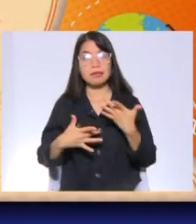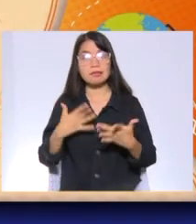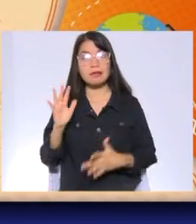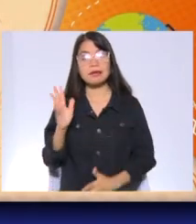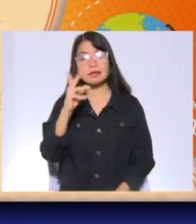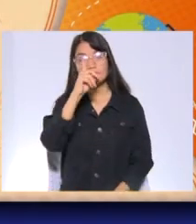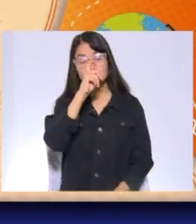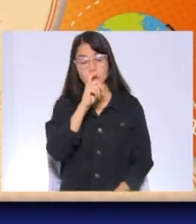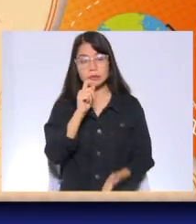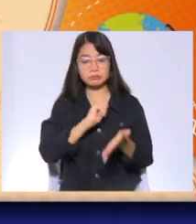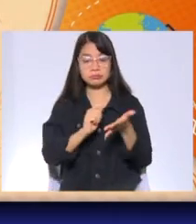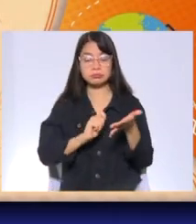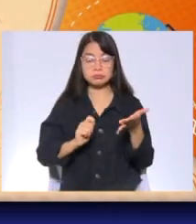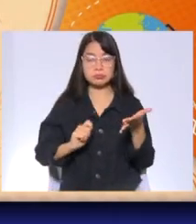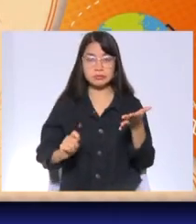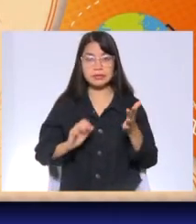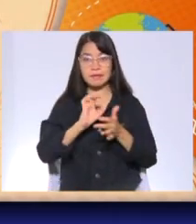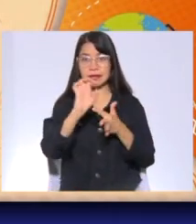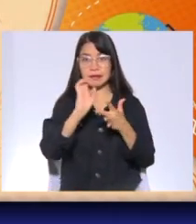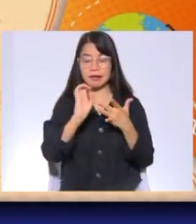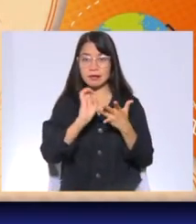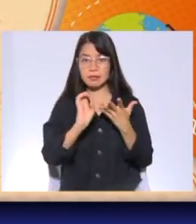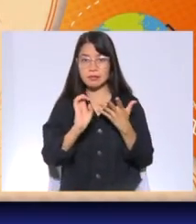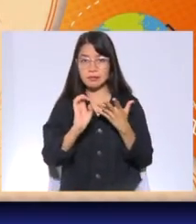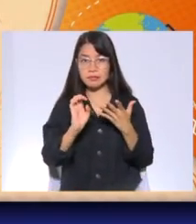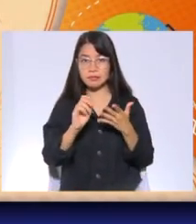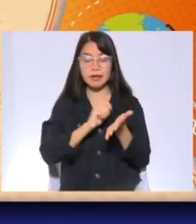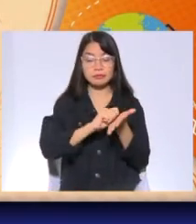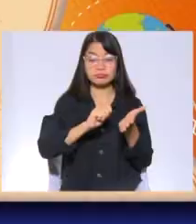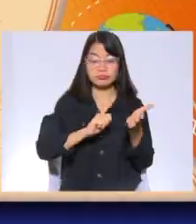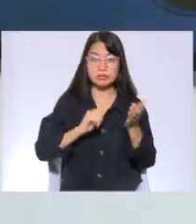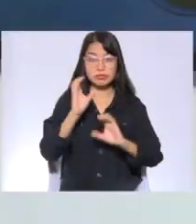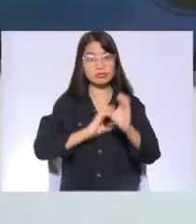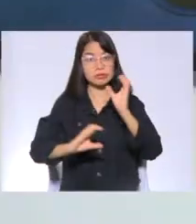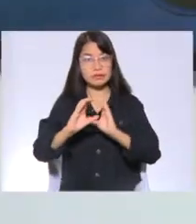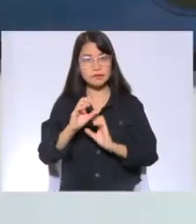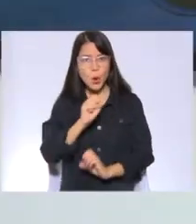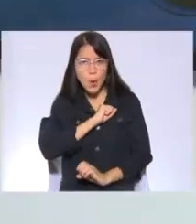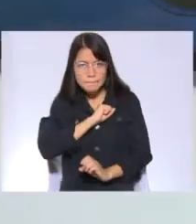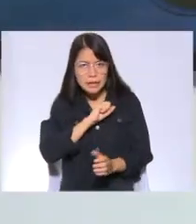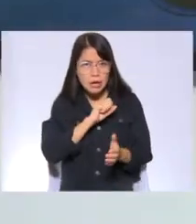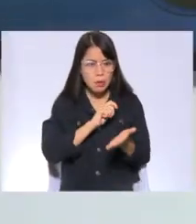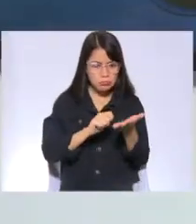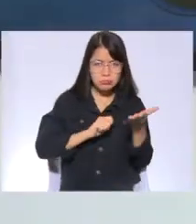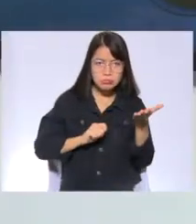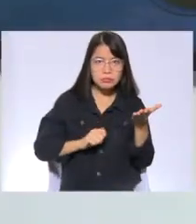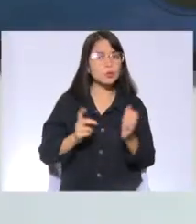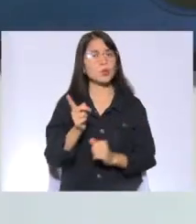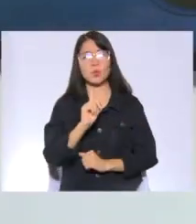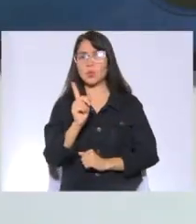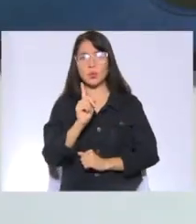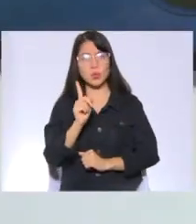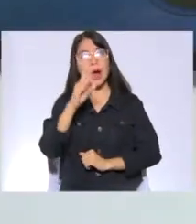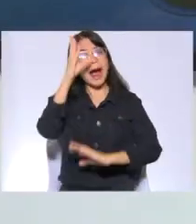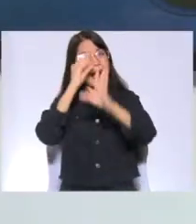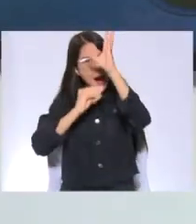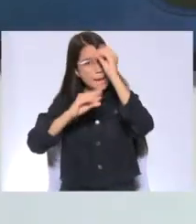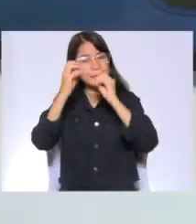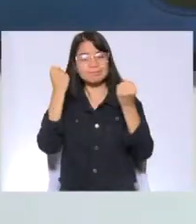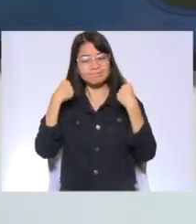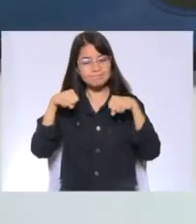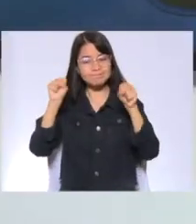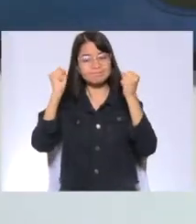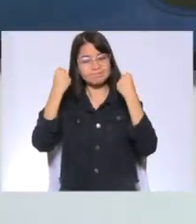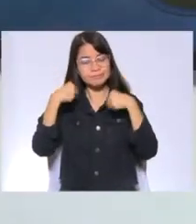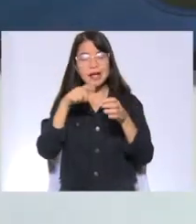escribe las características del texto científico. Recuerden, no le tengan miedo a escribir. Aprendemos a escribir escribiendo. Es en la práctica que